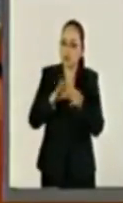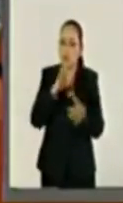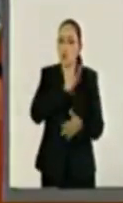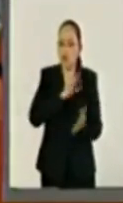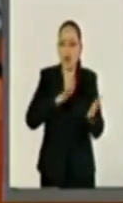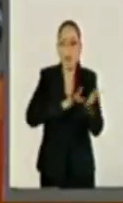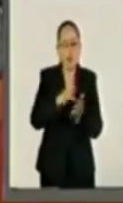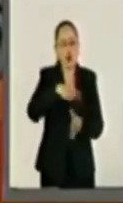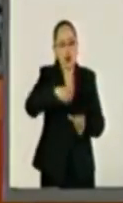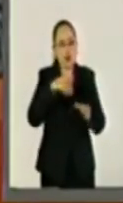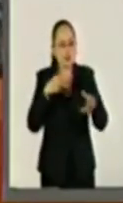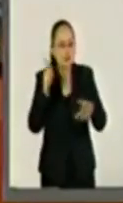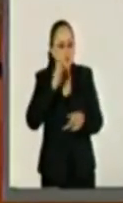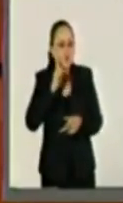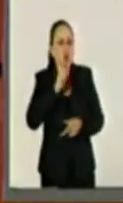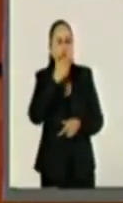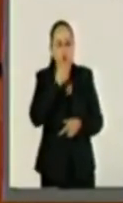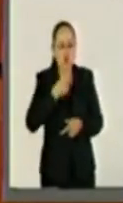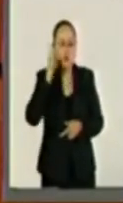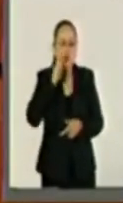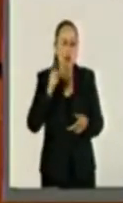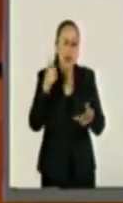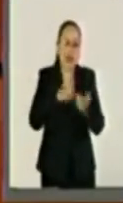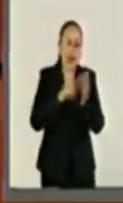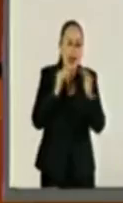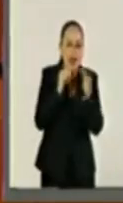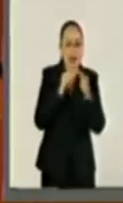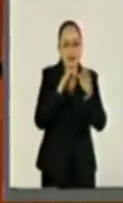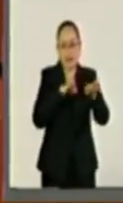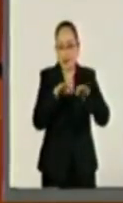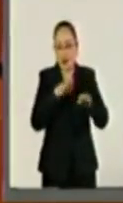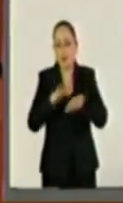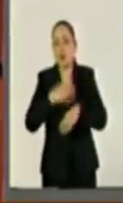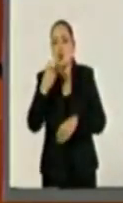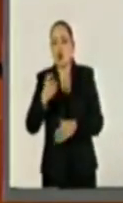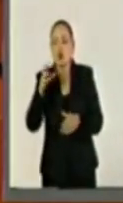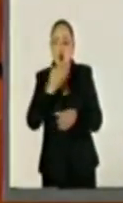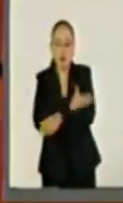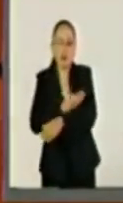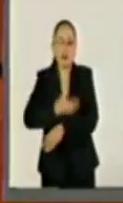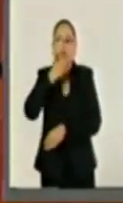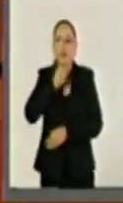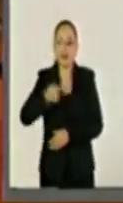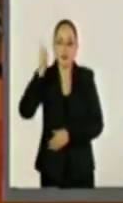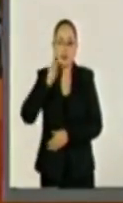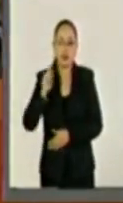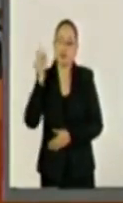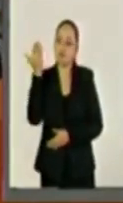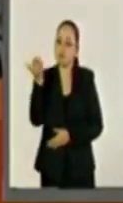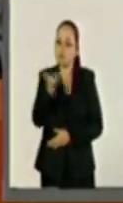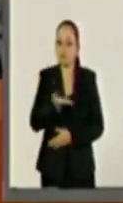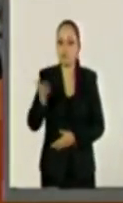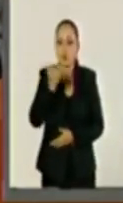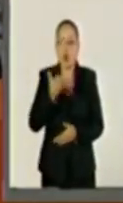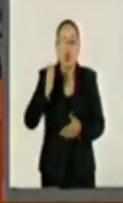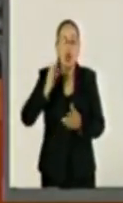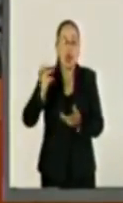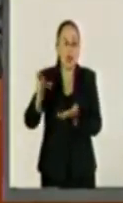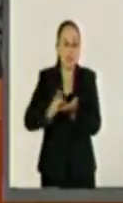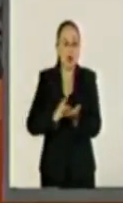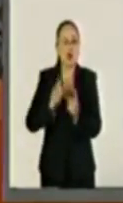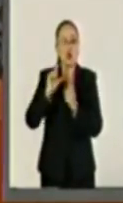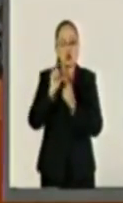las trabajadoras y a los trabajadores domésticos. Por eso, compañeras y compañeros, solicito su apoyo, se turna a comisiones y en